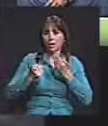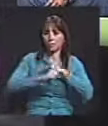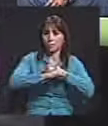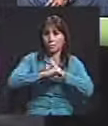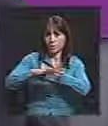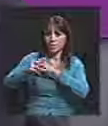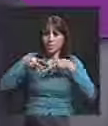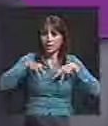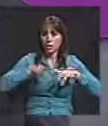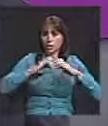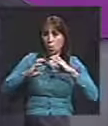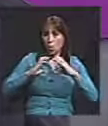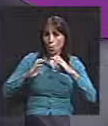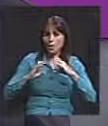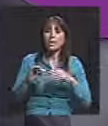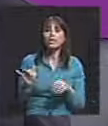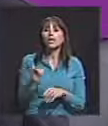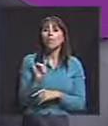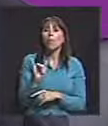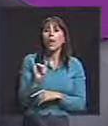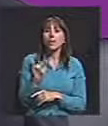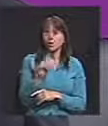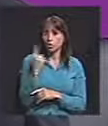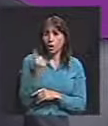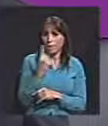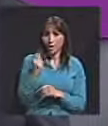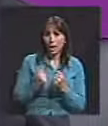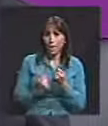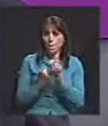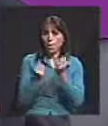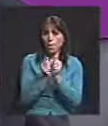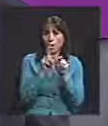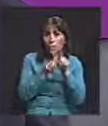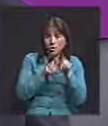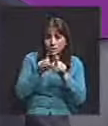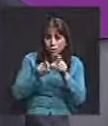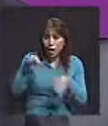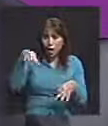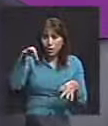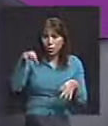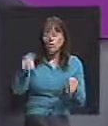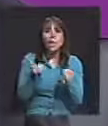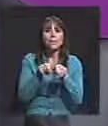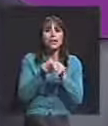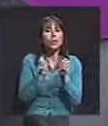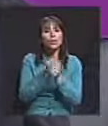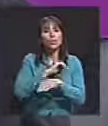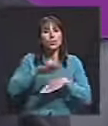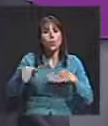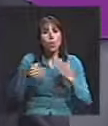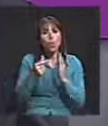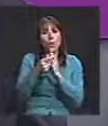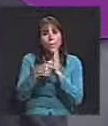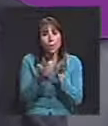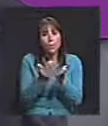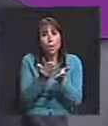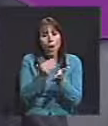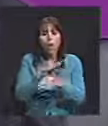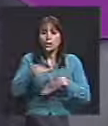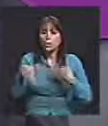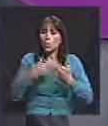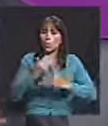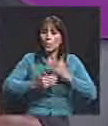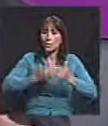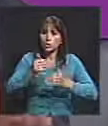Y igual no solo con el cuestionario, sino que también con todo el manual, todo el proceso de